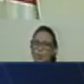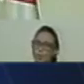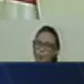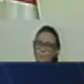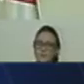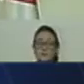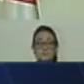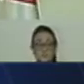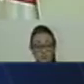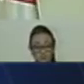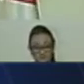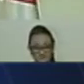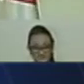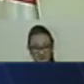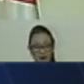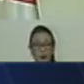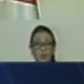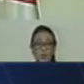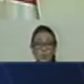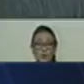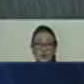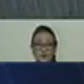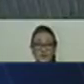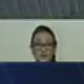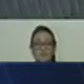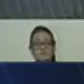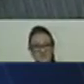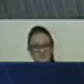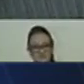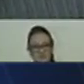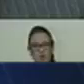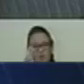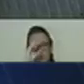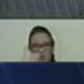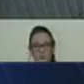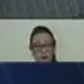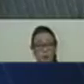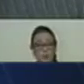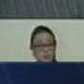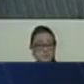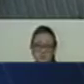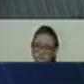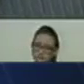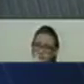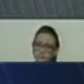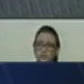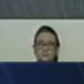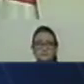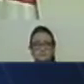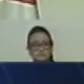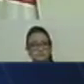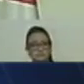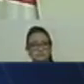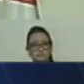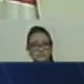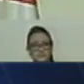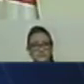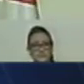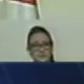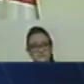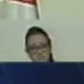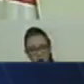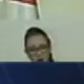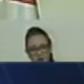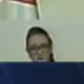este acuerdo, que es la ratificación del acuerdo de República Dominicana y la ampliación de más